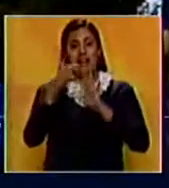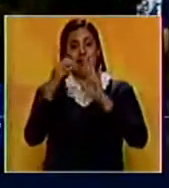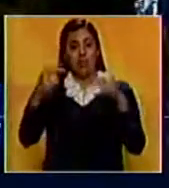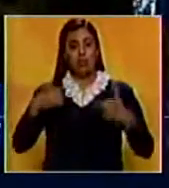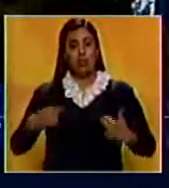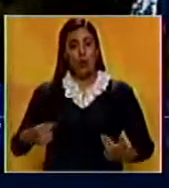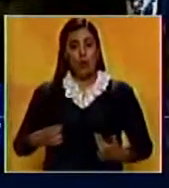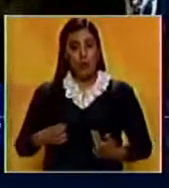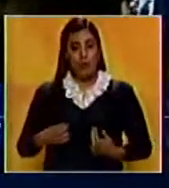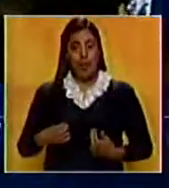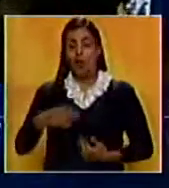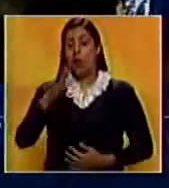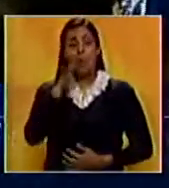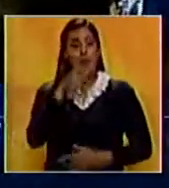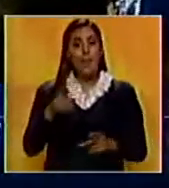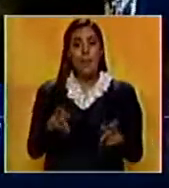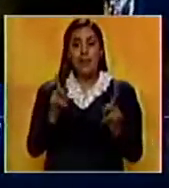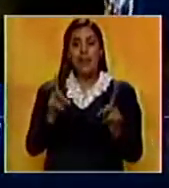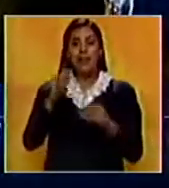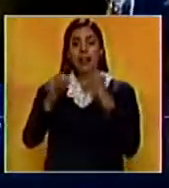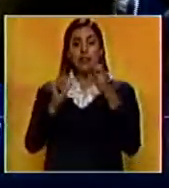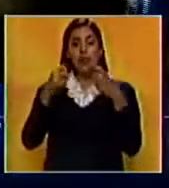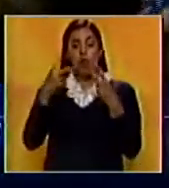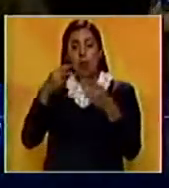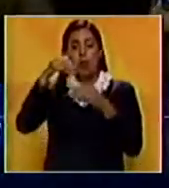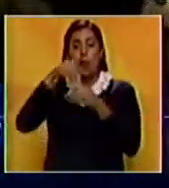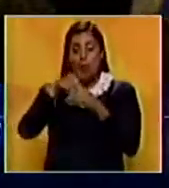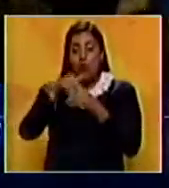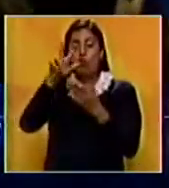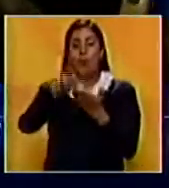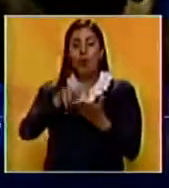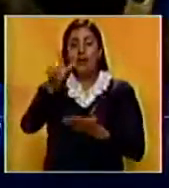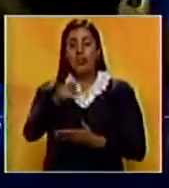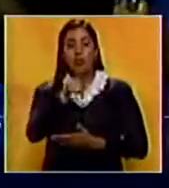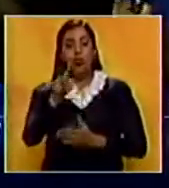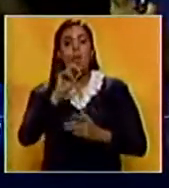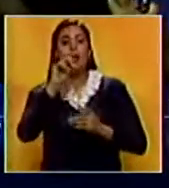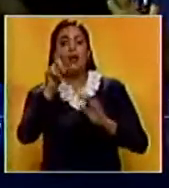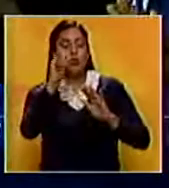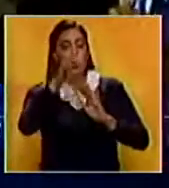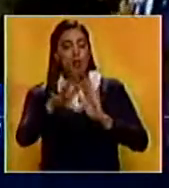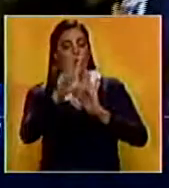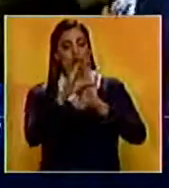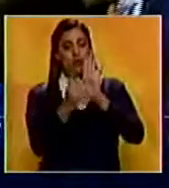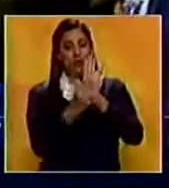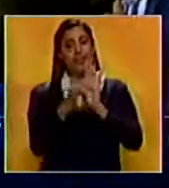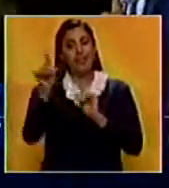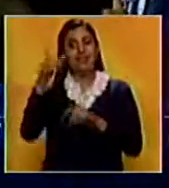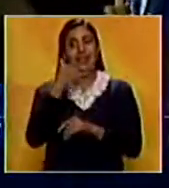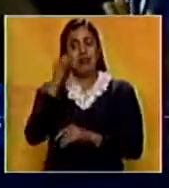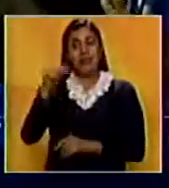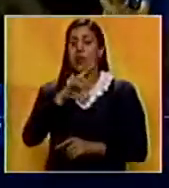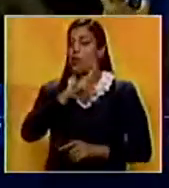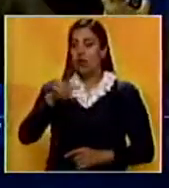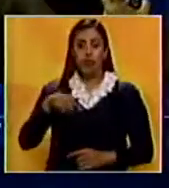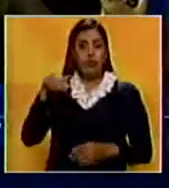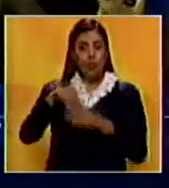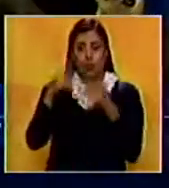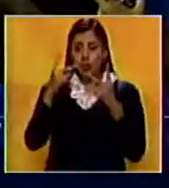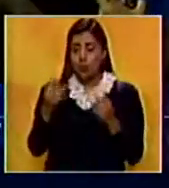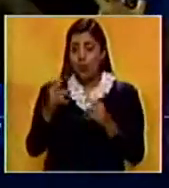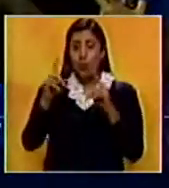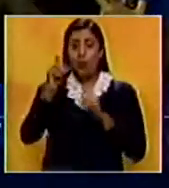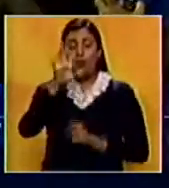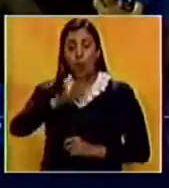derechos humanos al no permitir que se realice un referéndum para aprobar la constituyente aseguró que no realizar un referéndum